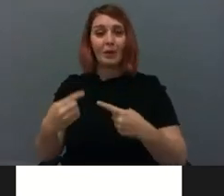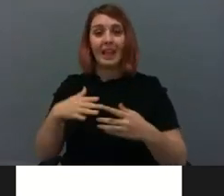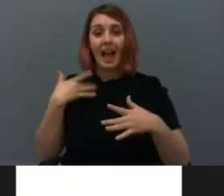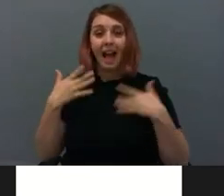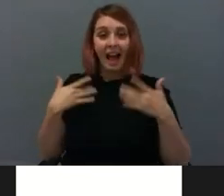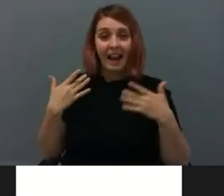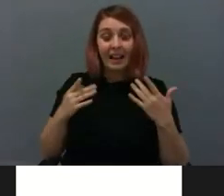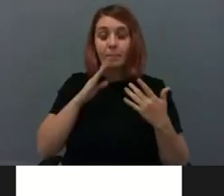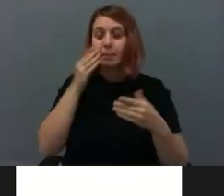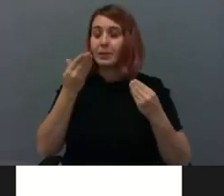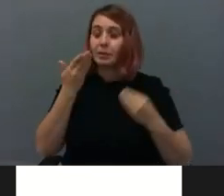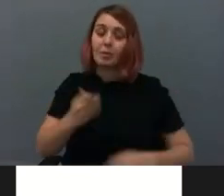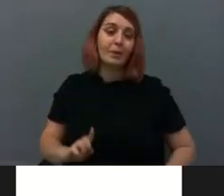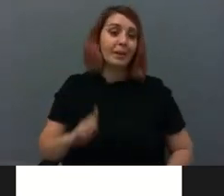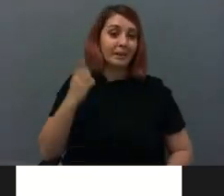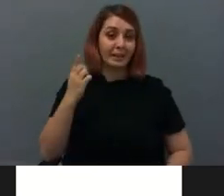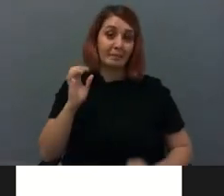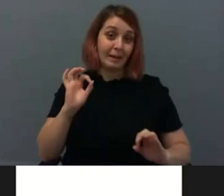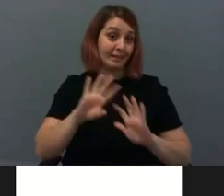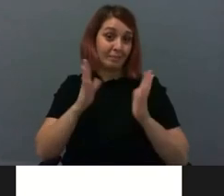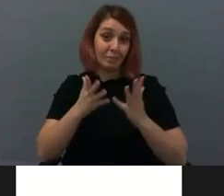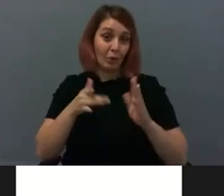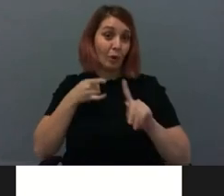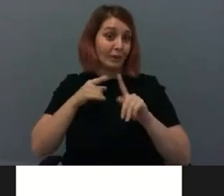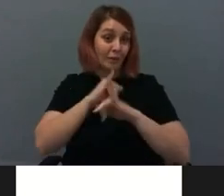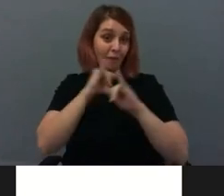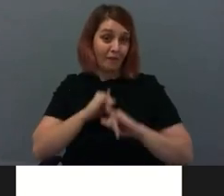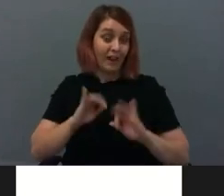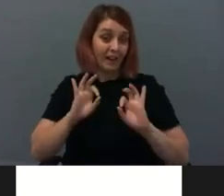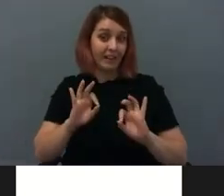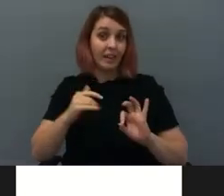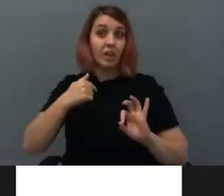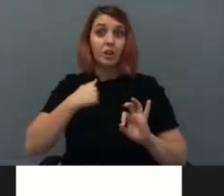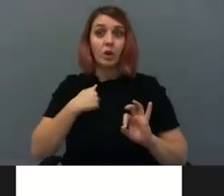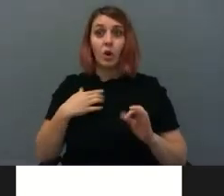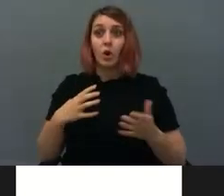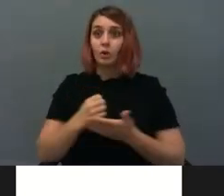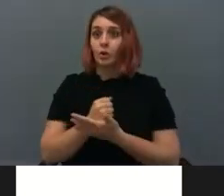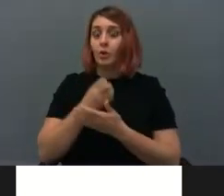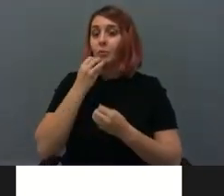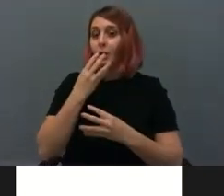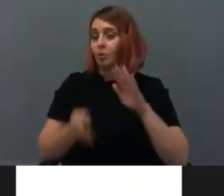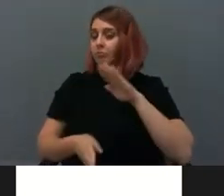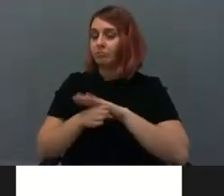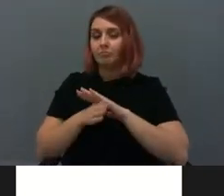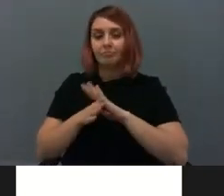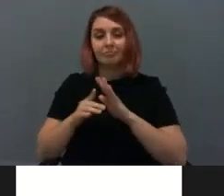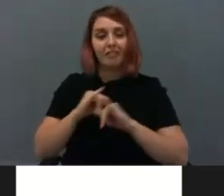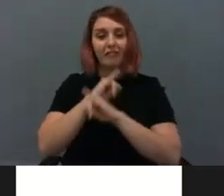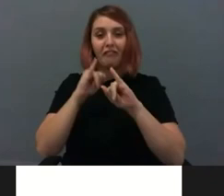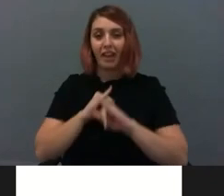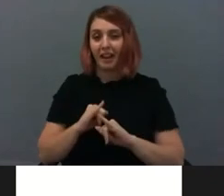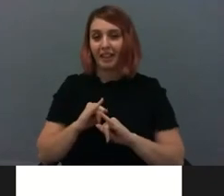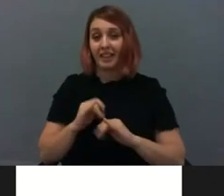creo que es lo más importante a lo que hemos venido aquí, a ser felices. Y yo, pese a todo, pues eso, voy a ser feliz